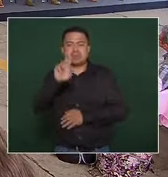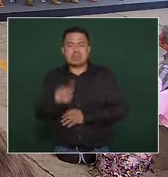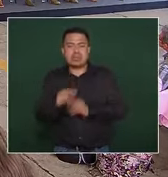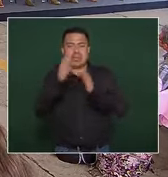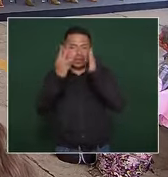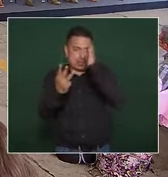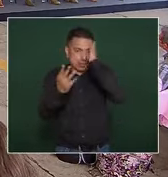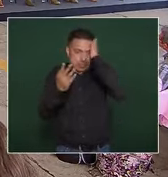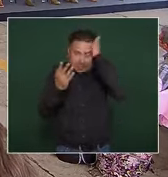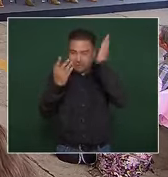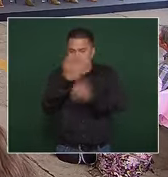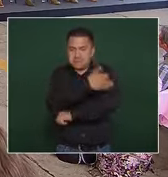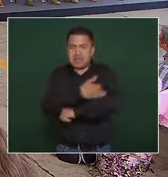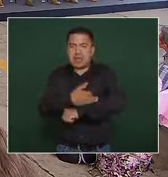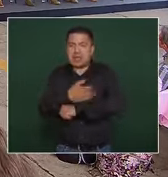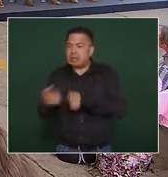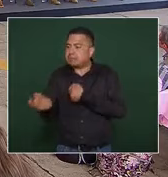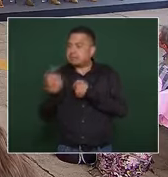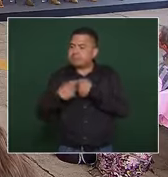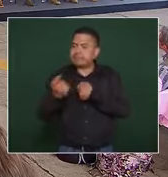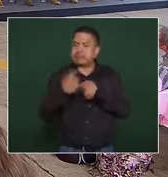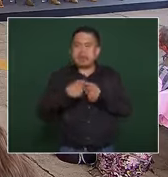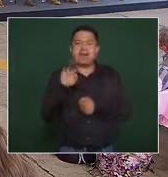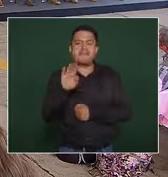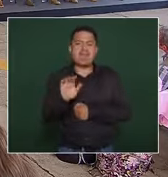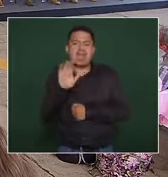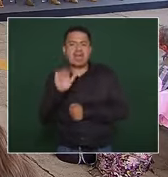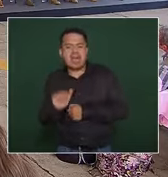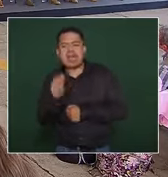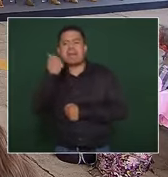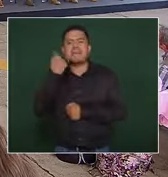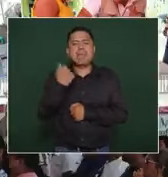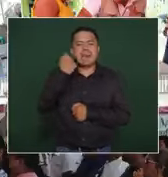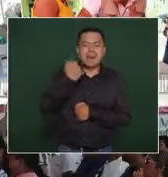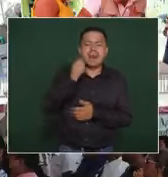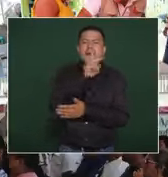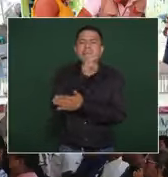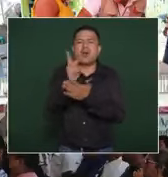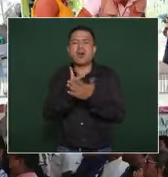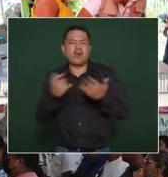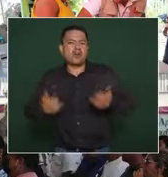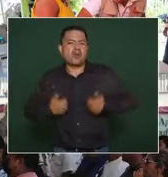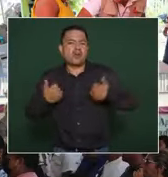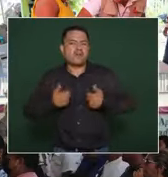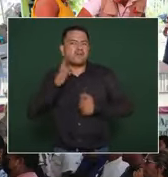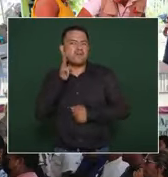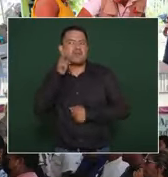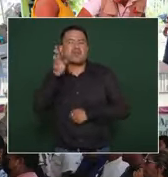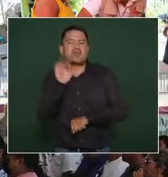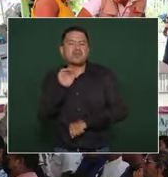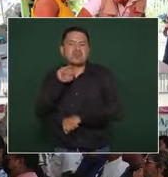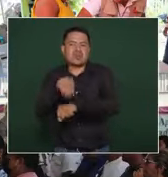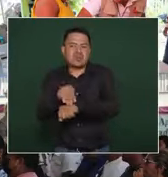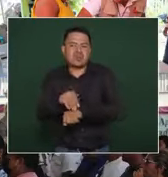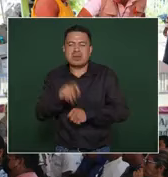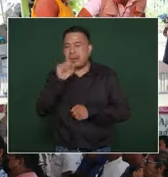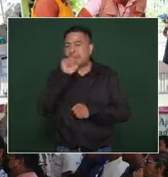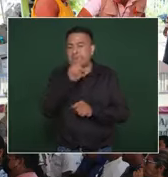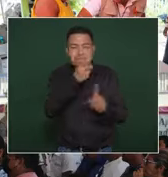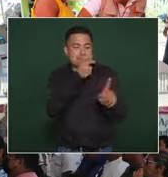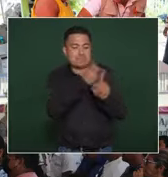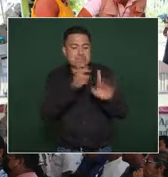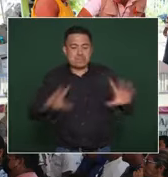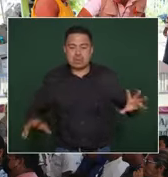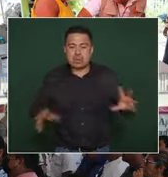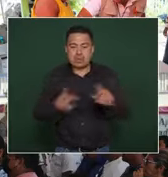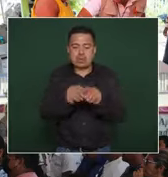46.583 familias se han incorporado a las becas, a las pensiones, al programa de Jóvenes Construyendo el Futuro. Y esto se suma